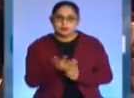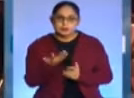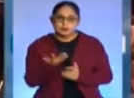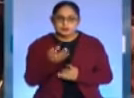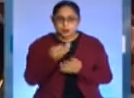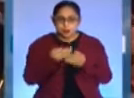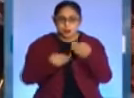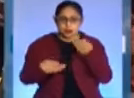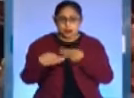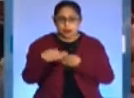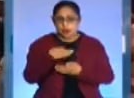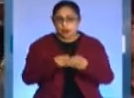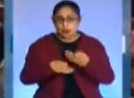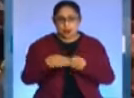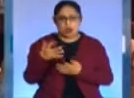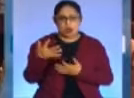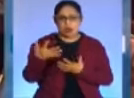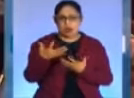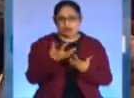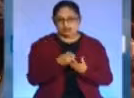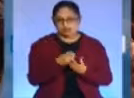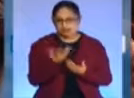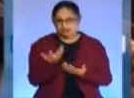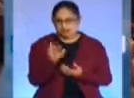no todo se lo vamos a dejar a los